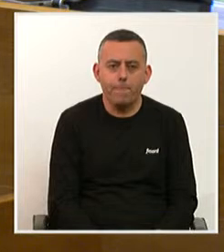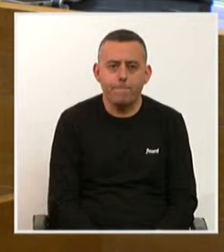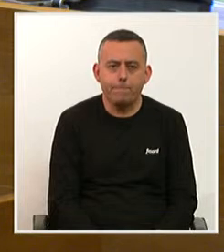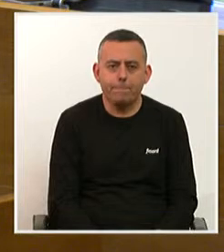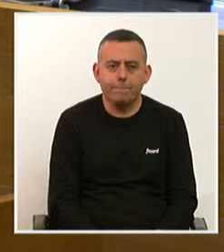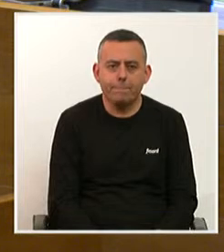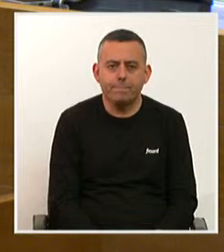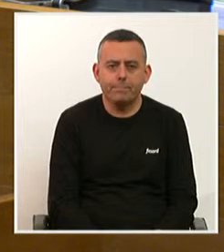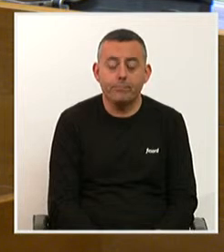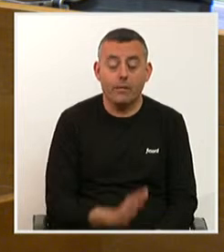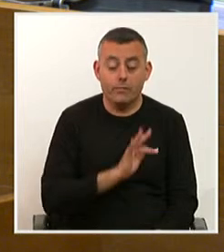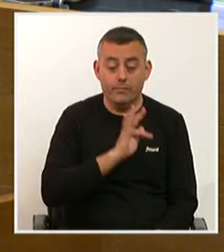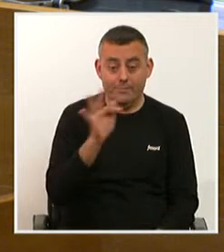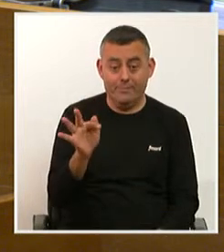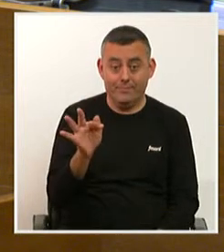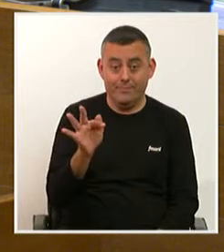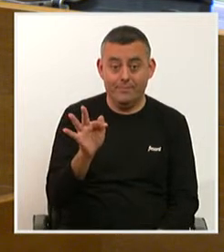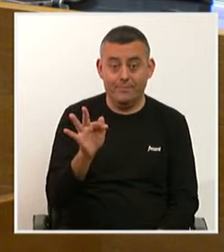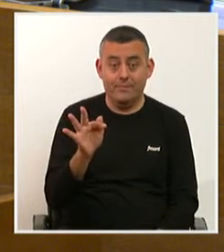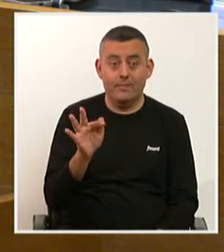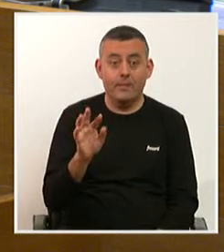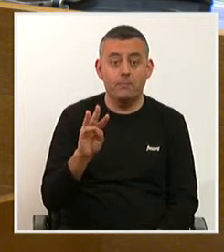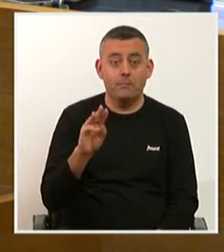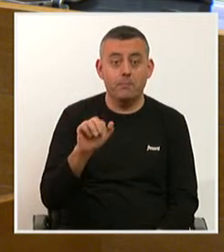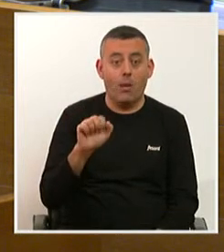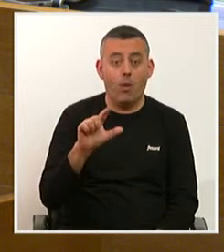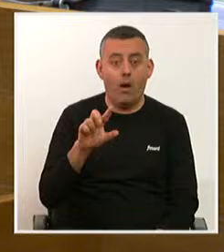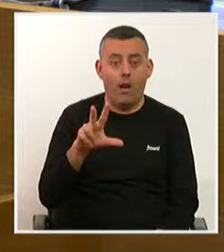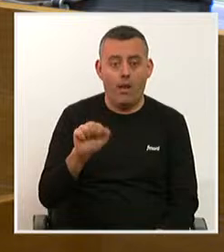tiene la palabra la ilustre diputada Paula